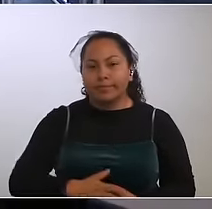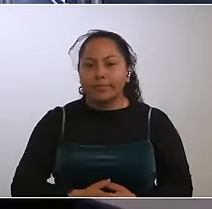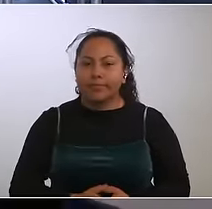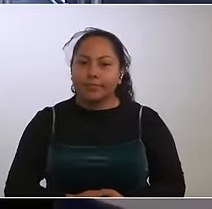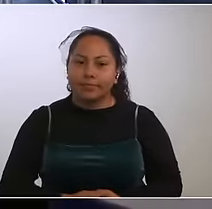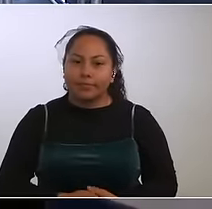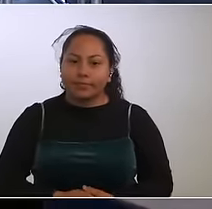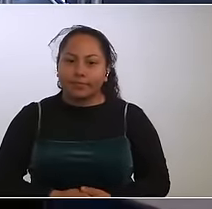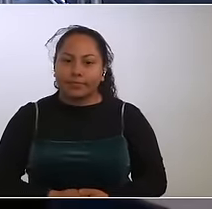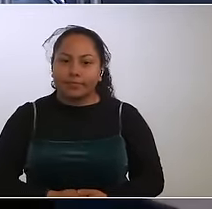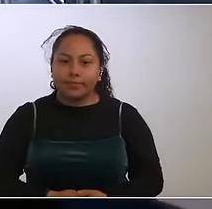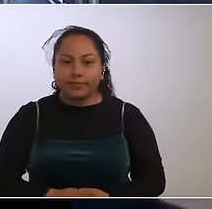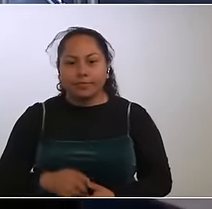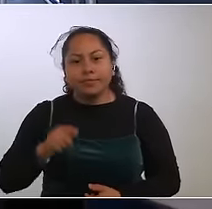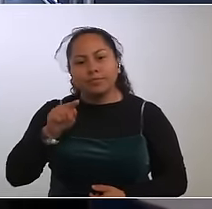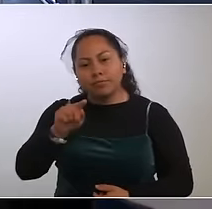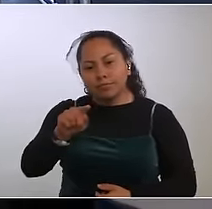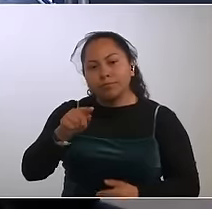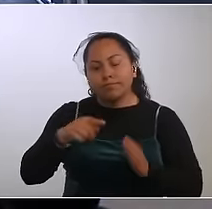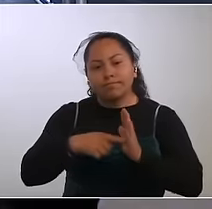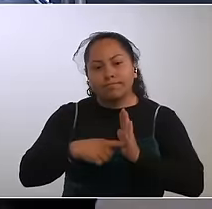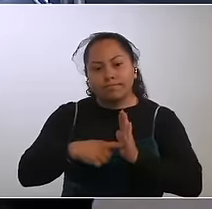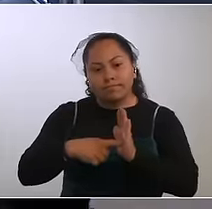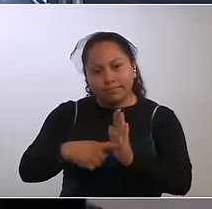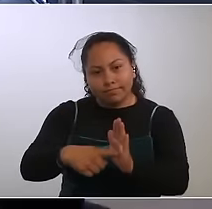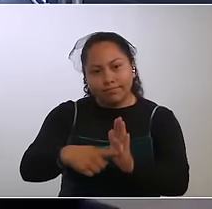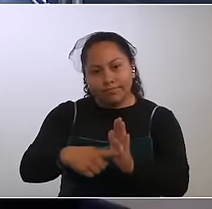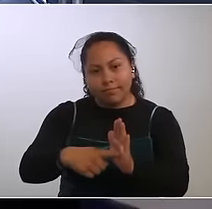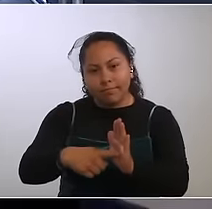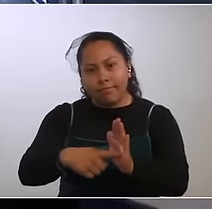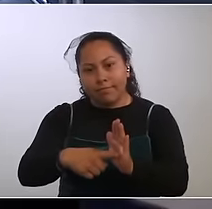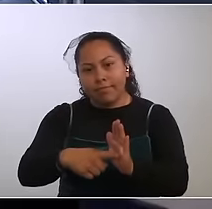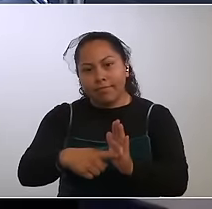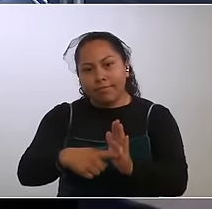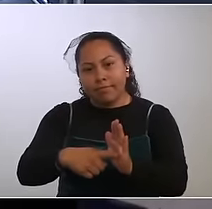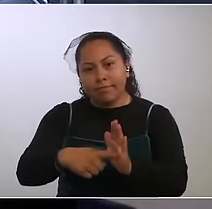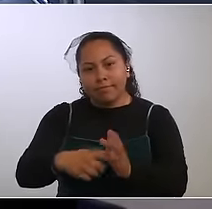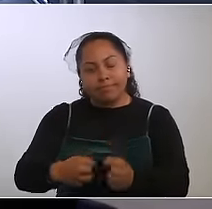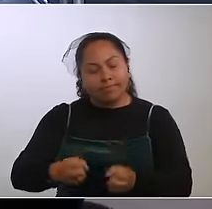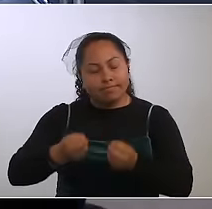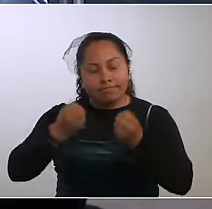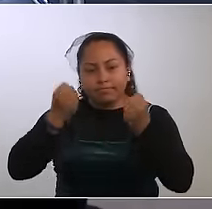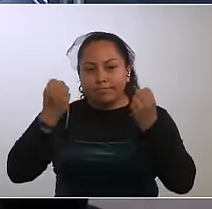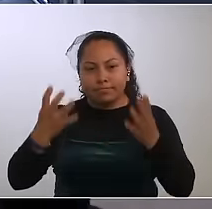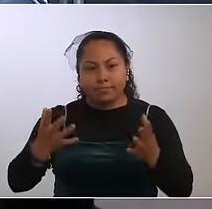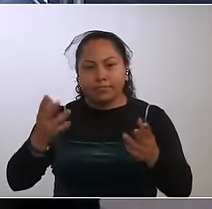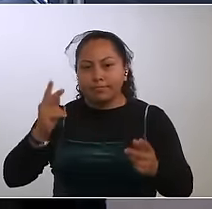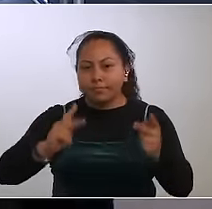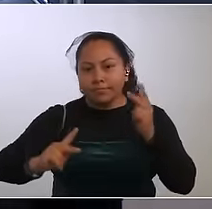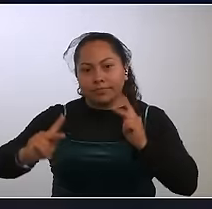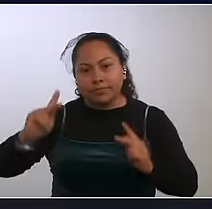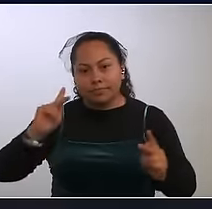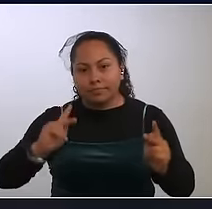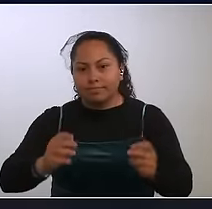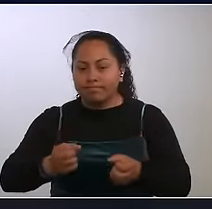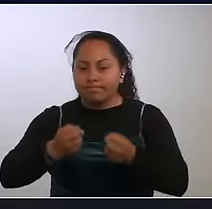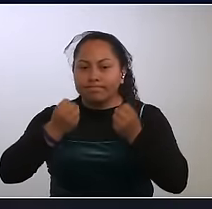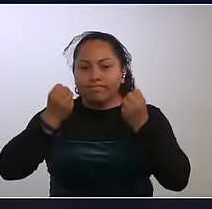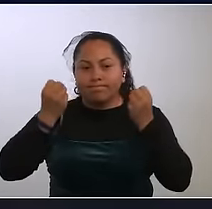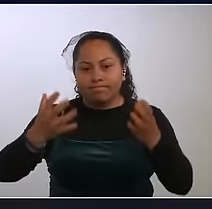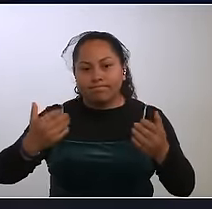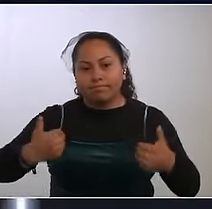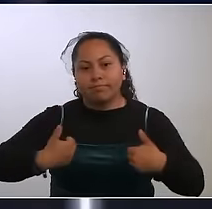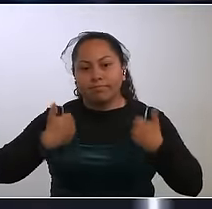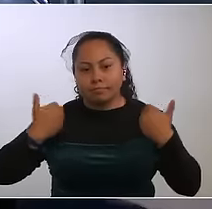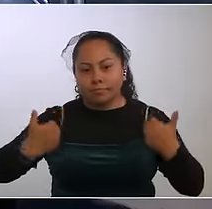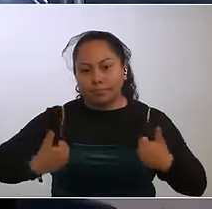juventud, pero tú representas una regeneración de multitudes de jóvenes que ya Dios